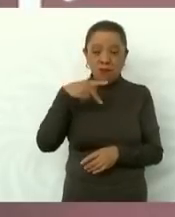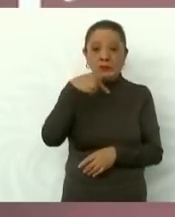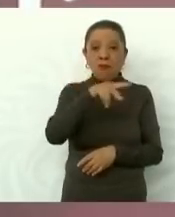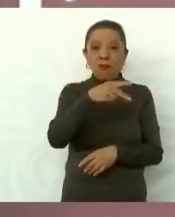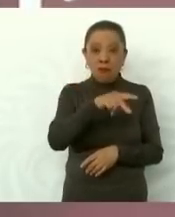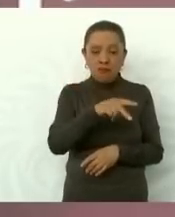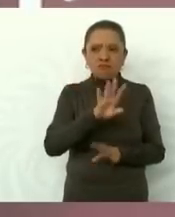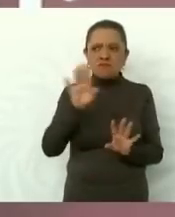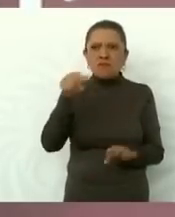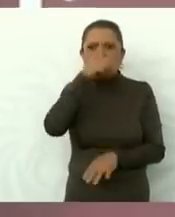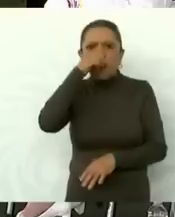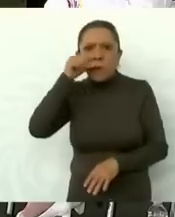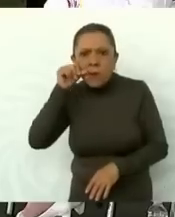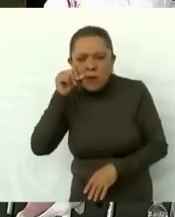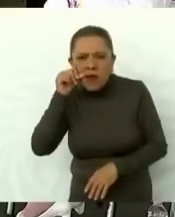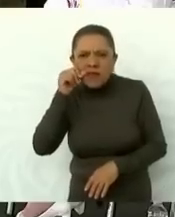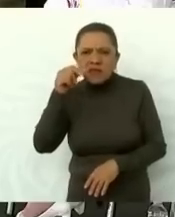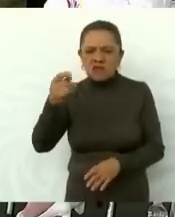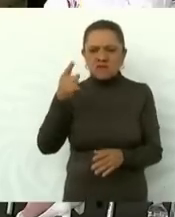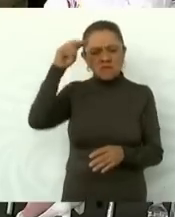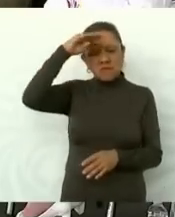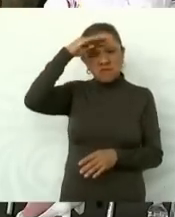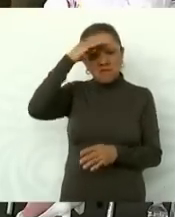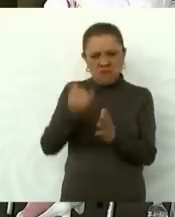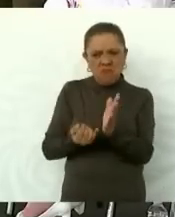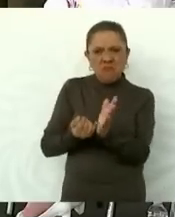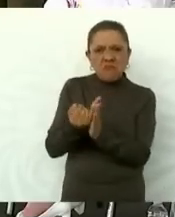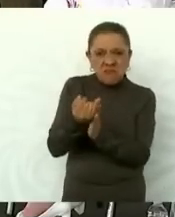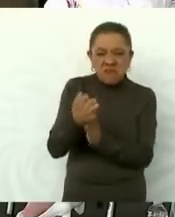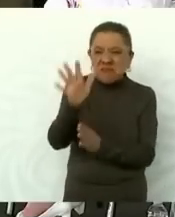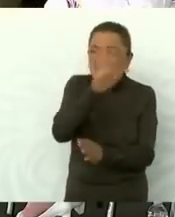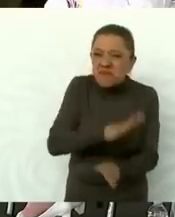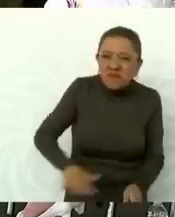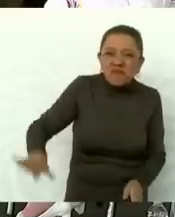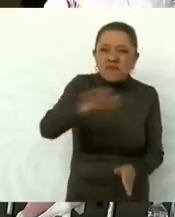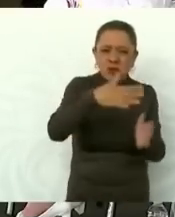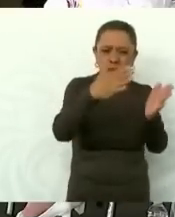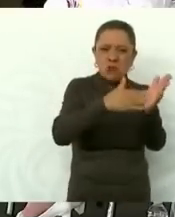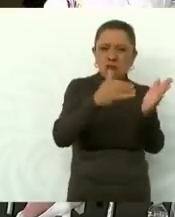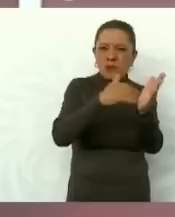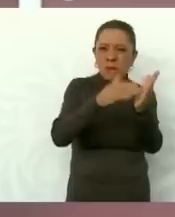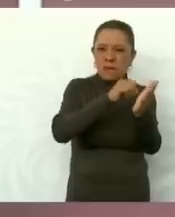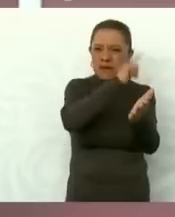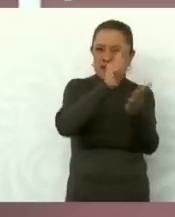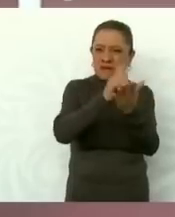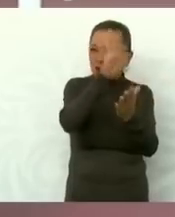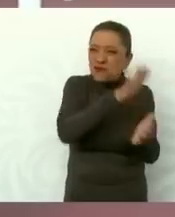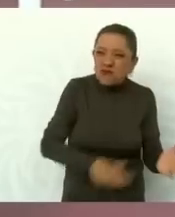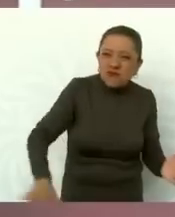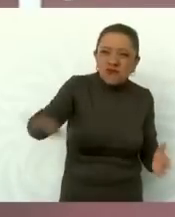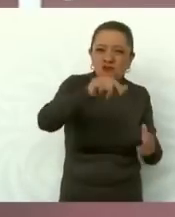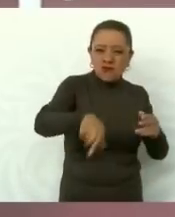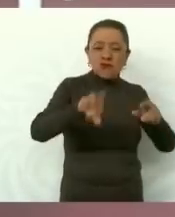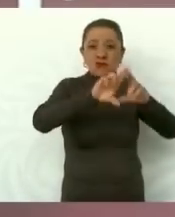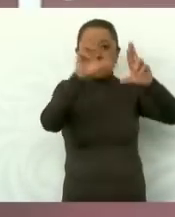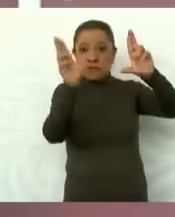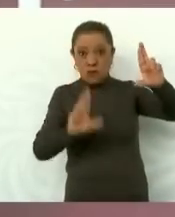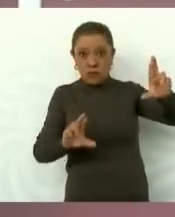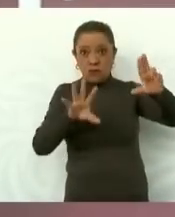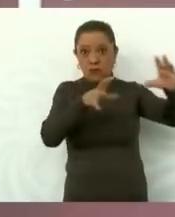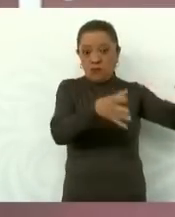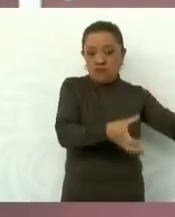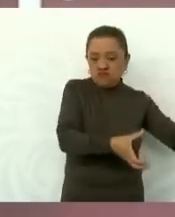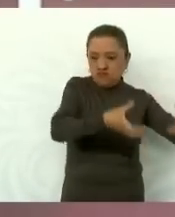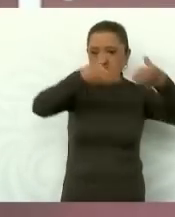carreta todos los papeles de la República y caminar por todo el país, hasta que finalmente triunfa